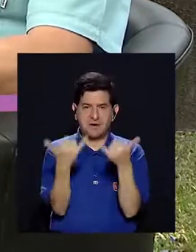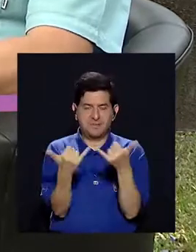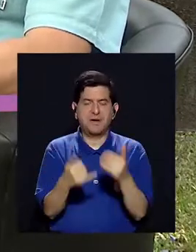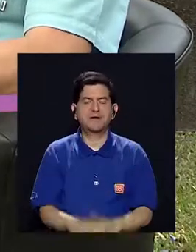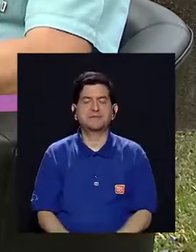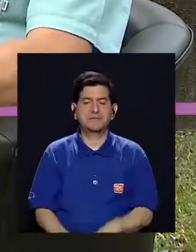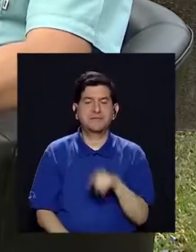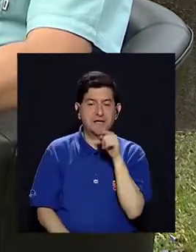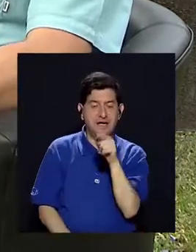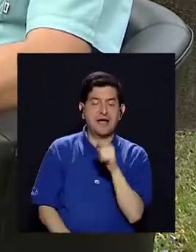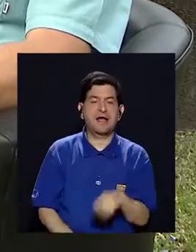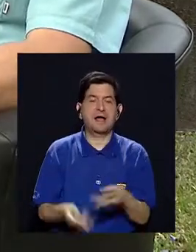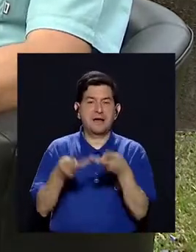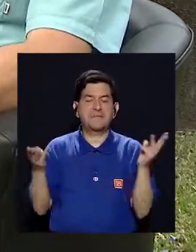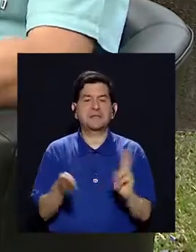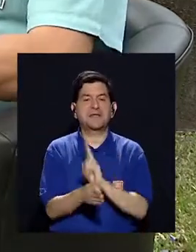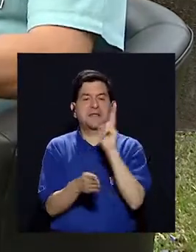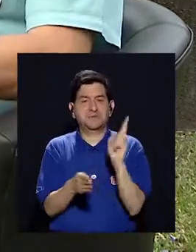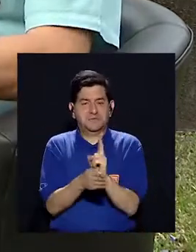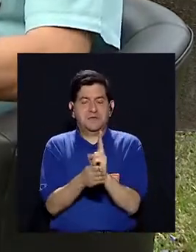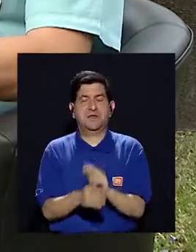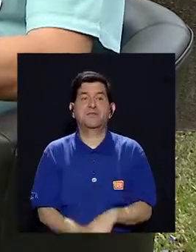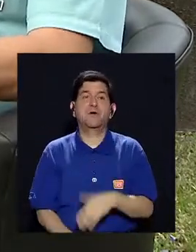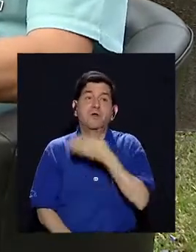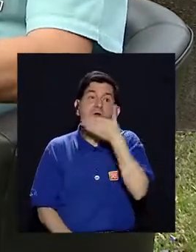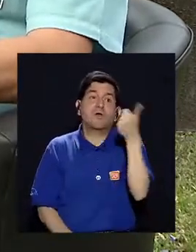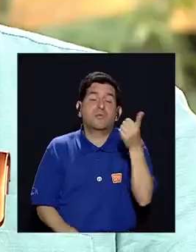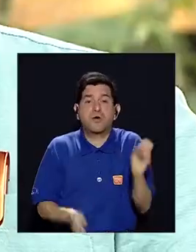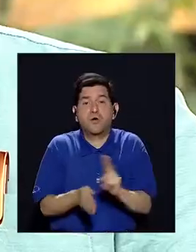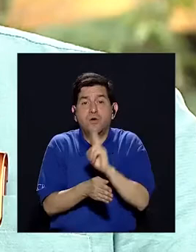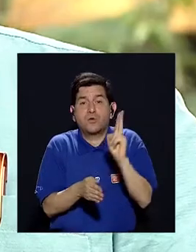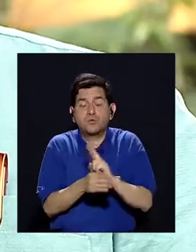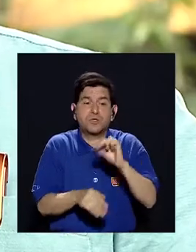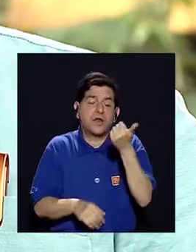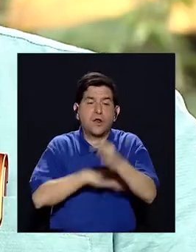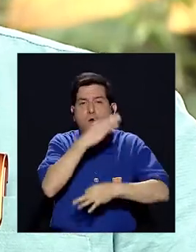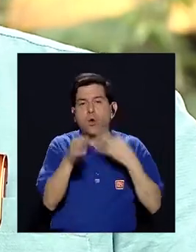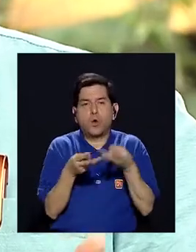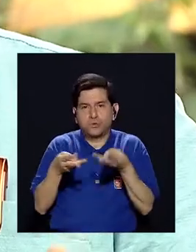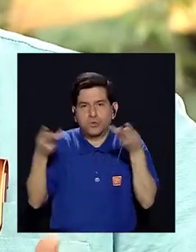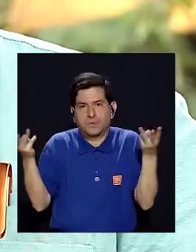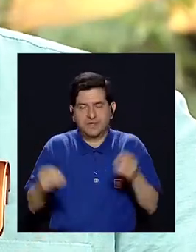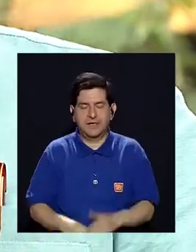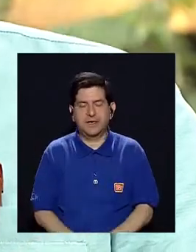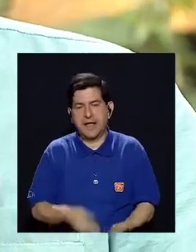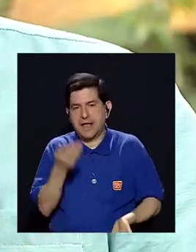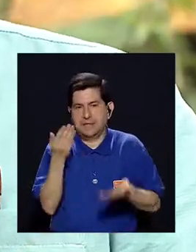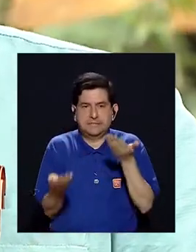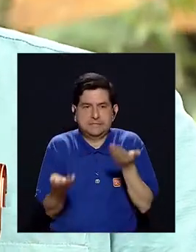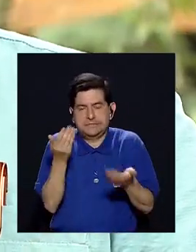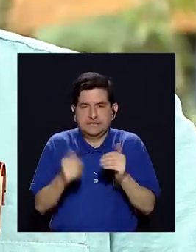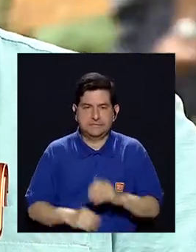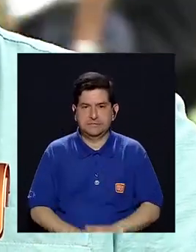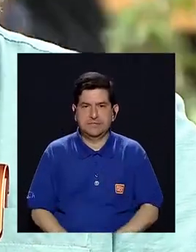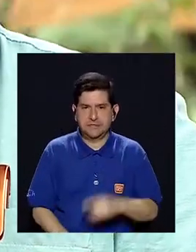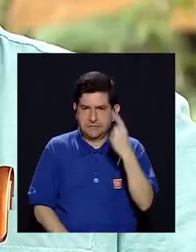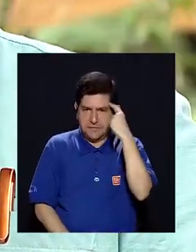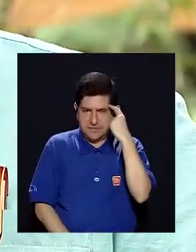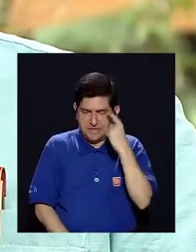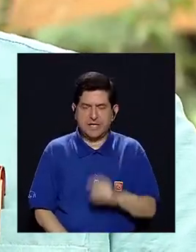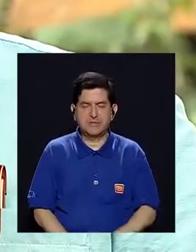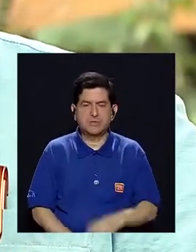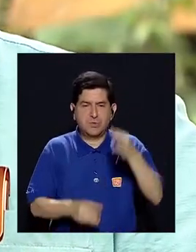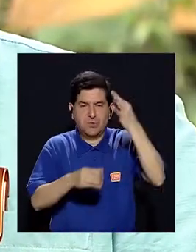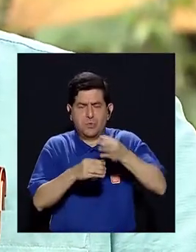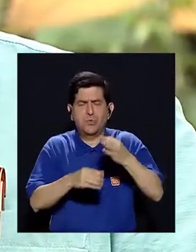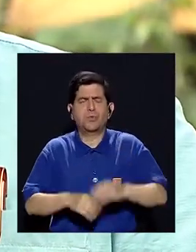que le damos uso a ese material. Claro, lo ideal sería utilizar otro tipo de materiales o de platos o pajillas